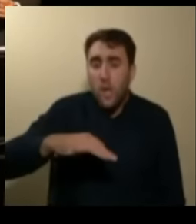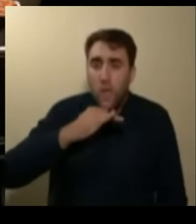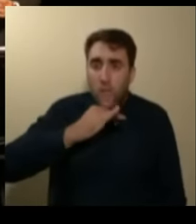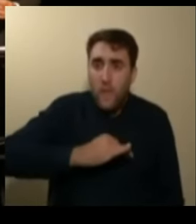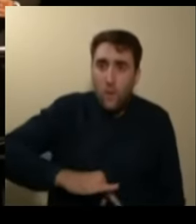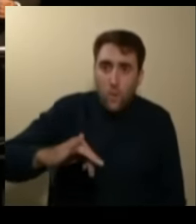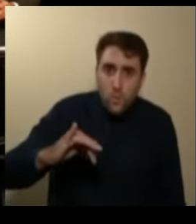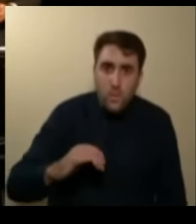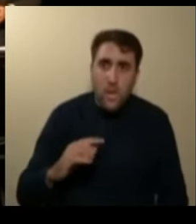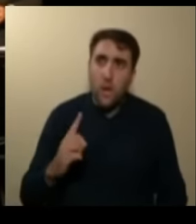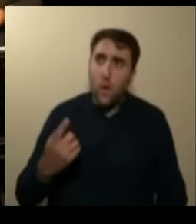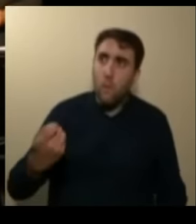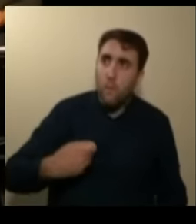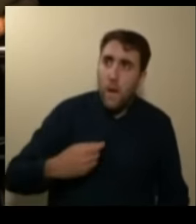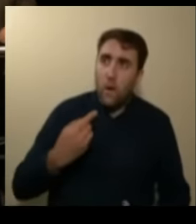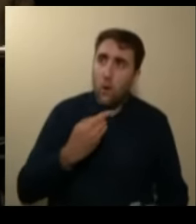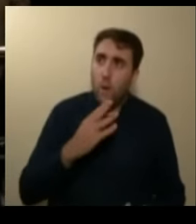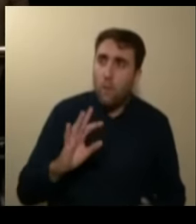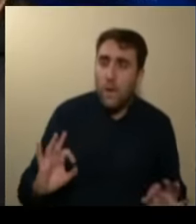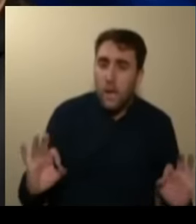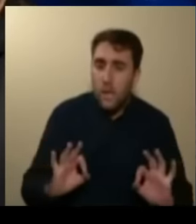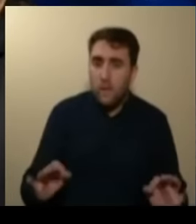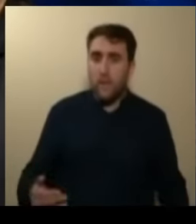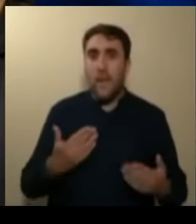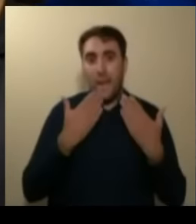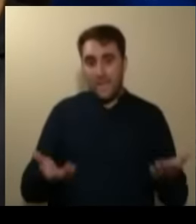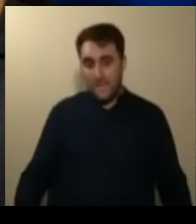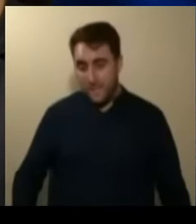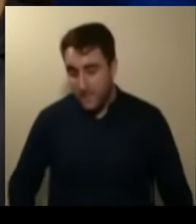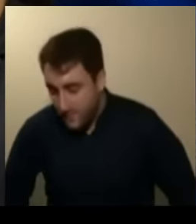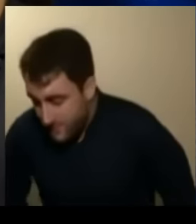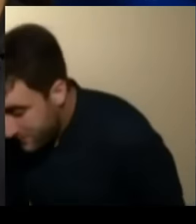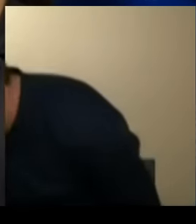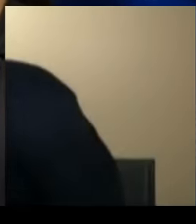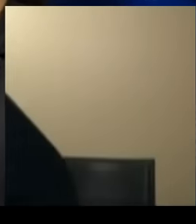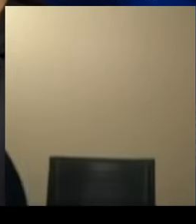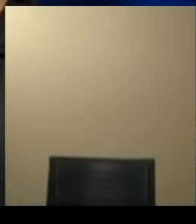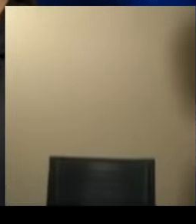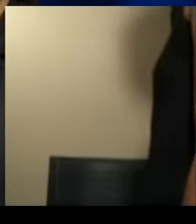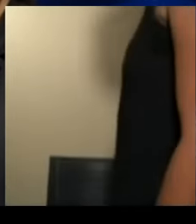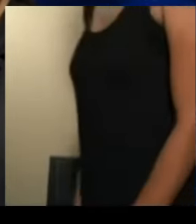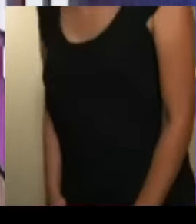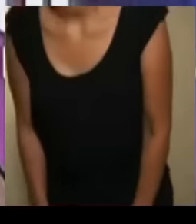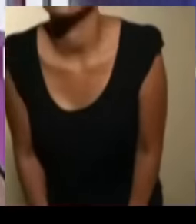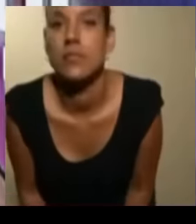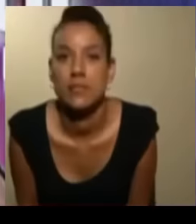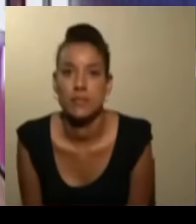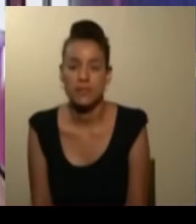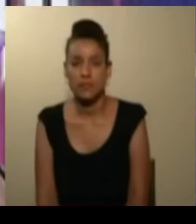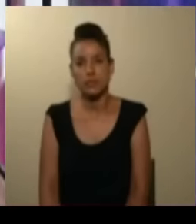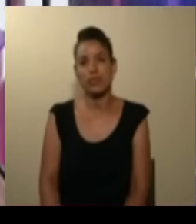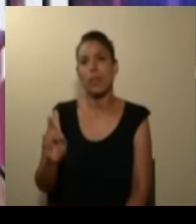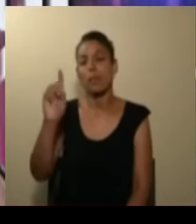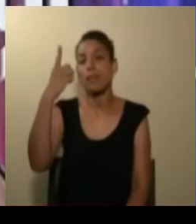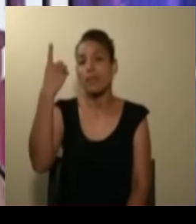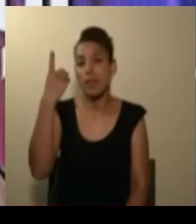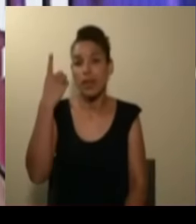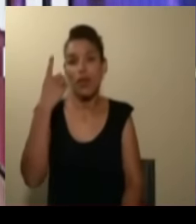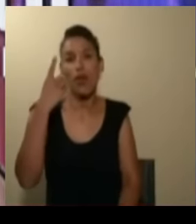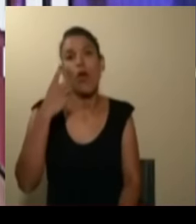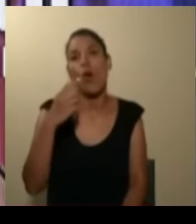Ministerio de Trabajo ni en el Banco de Previsión Social. Gracias, senador Penades. Tiene su minuto para responder el senador Mario Vergara. Primero, un dato del